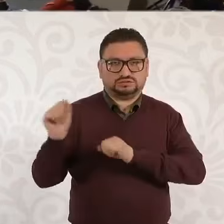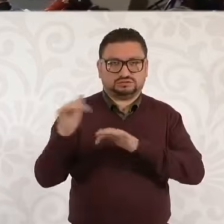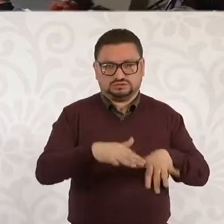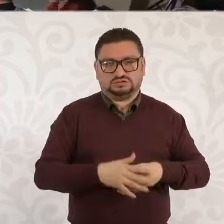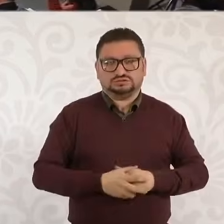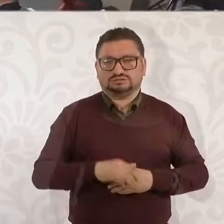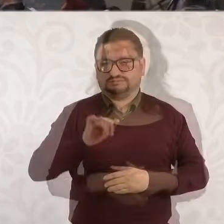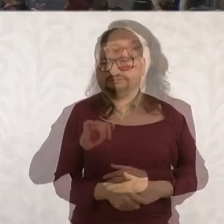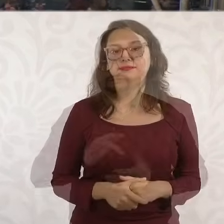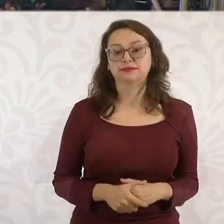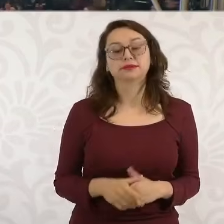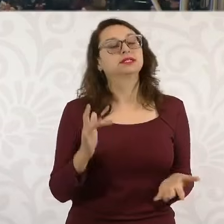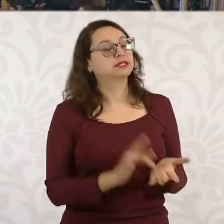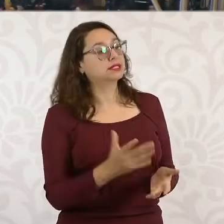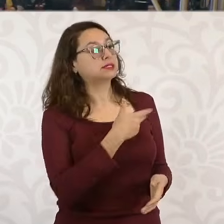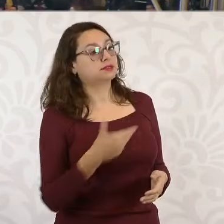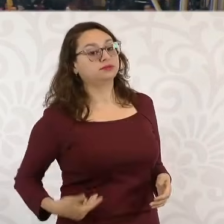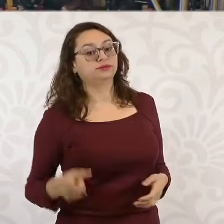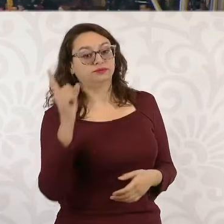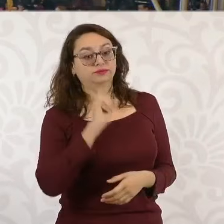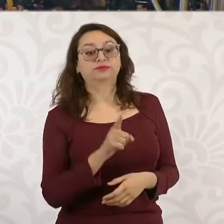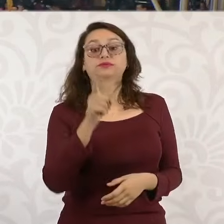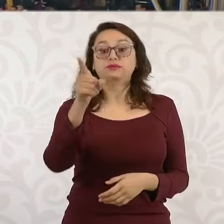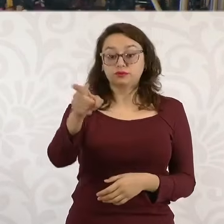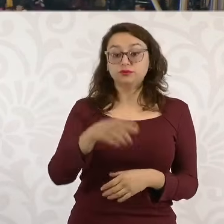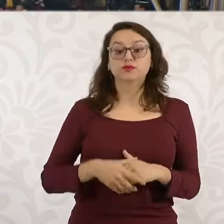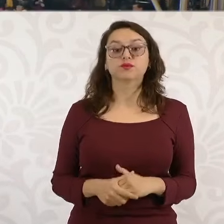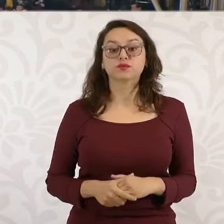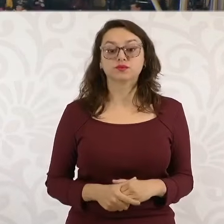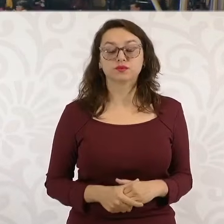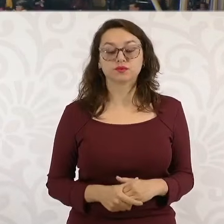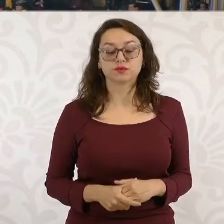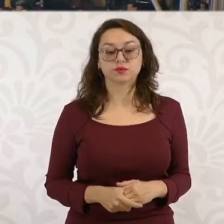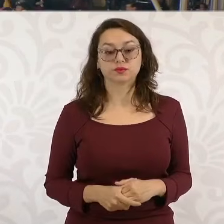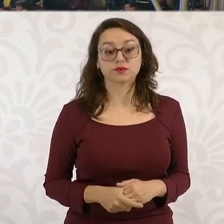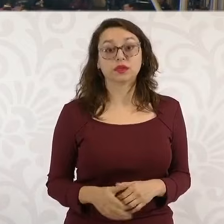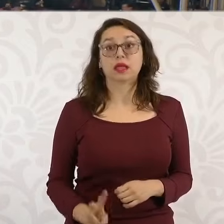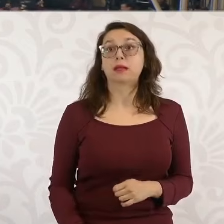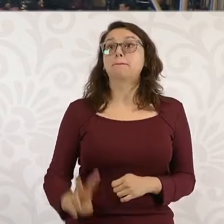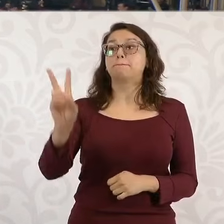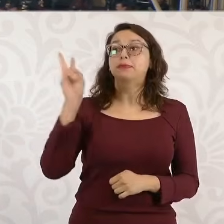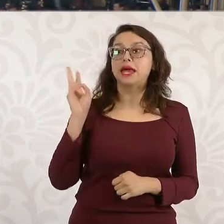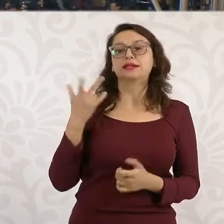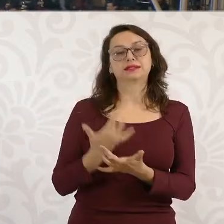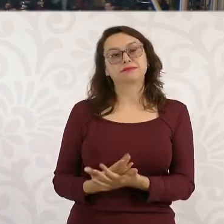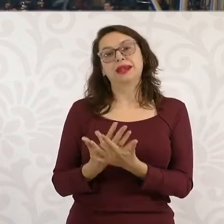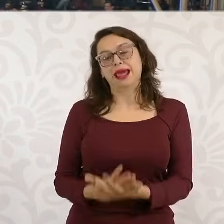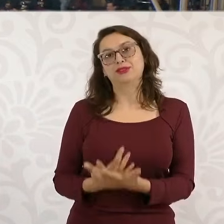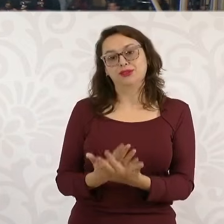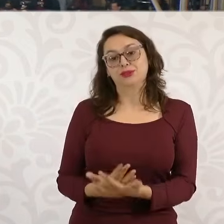secretario. Gracias. Bueno, a ver al compañero que no le había dado la palabra y que desde el viernes le dije. Sí,